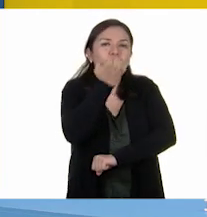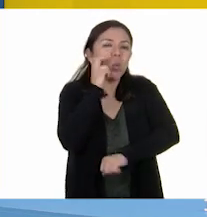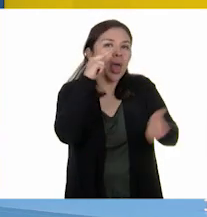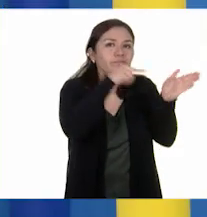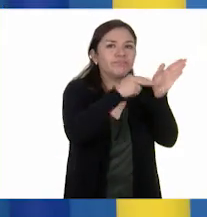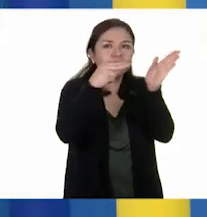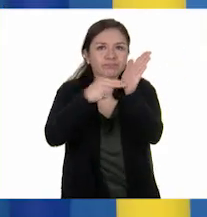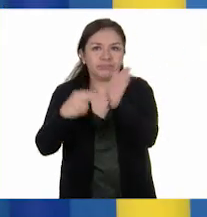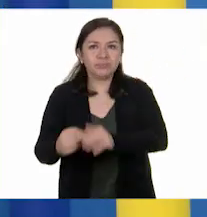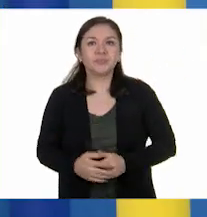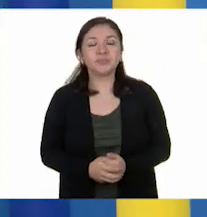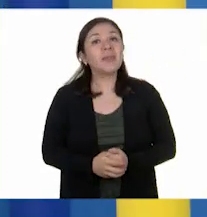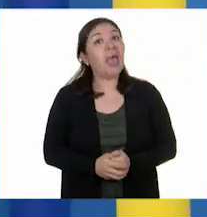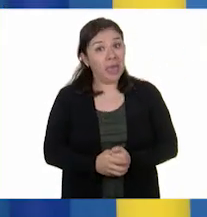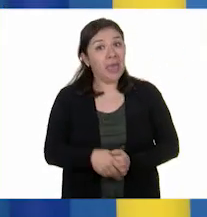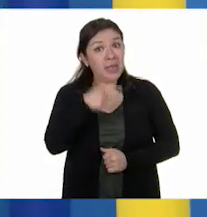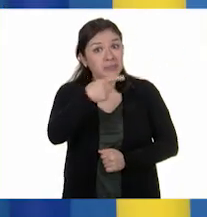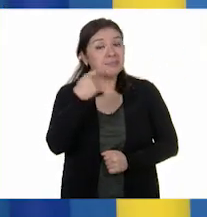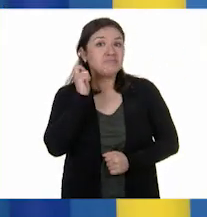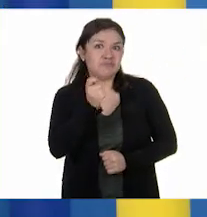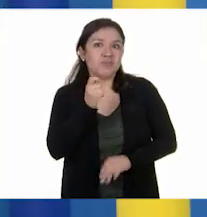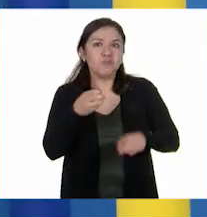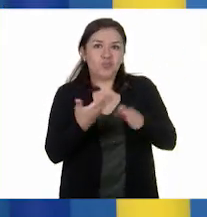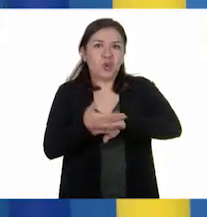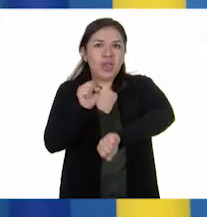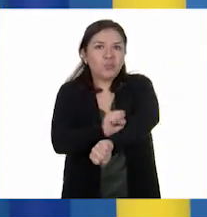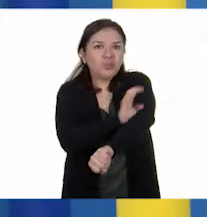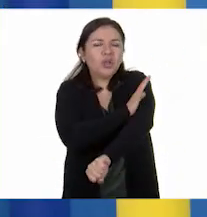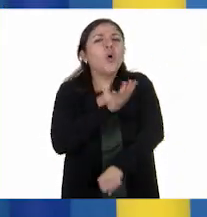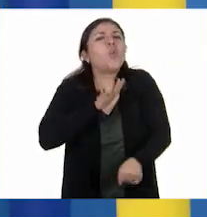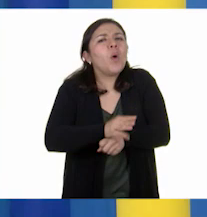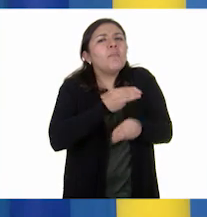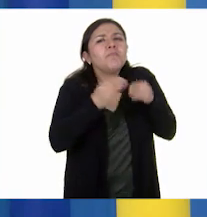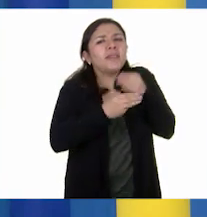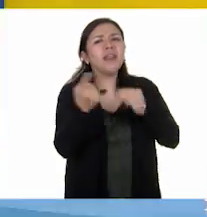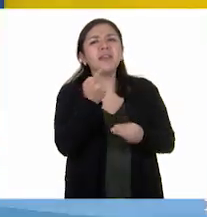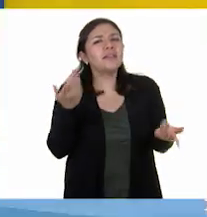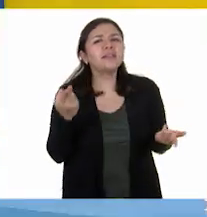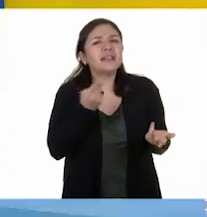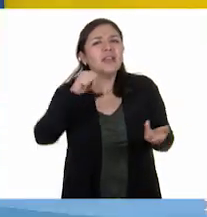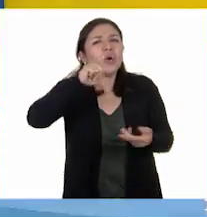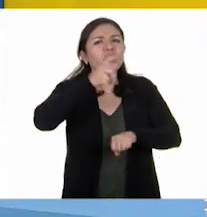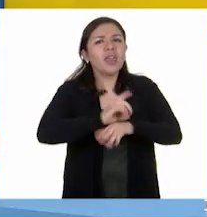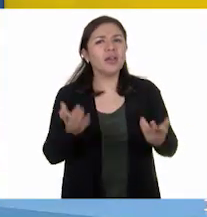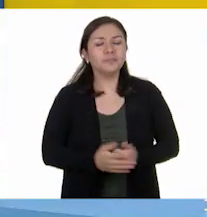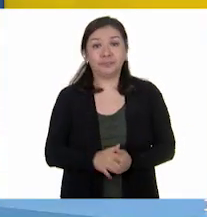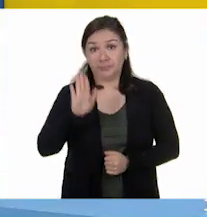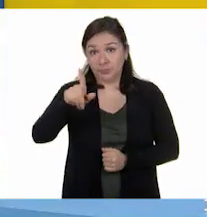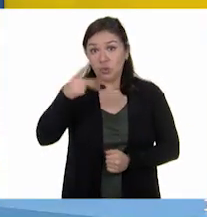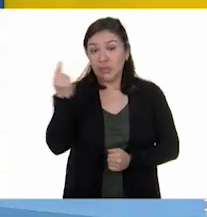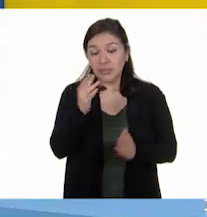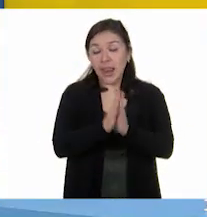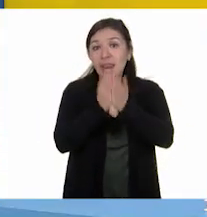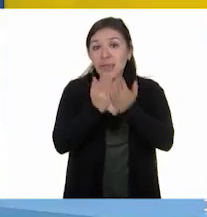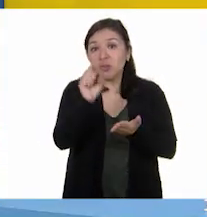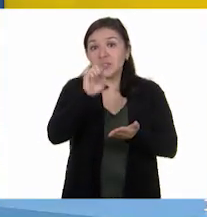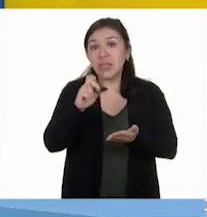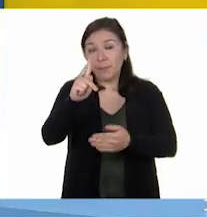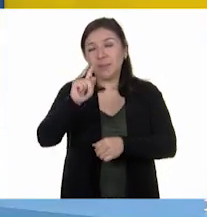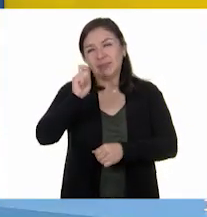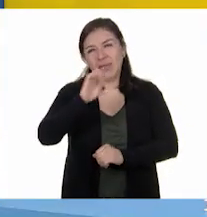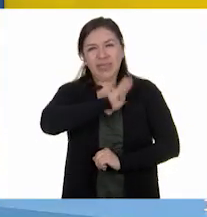escuela. Ay, eso suena muy emocionante. ¿Y qué materiales vamos a necesitar hoy? Vamos a necesitar nuestro libro de texto de